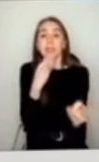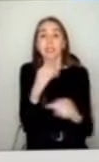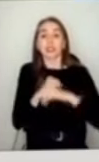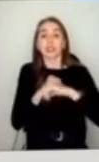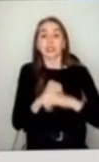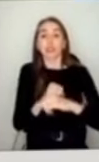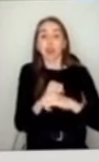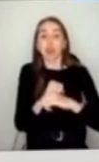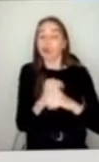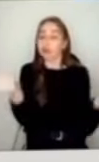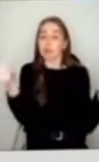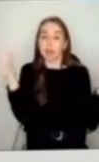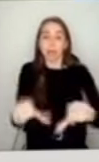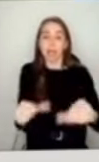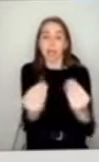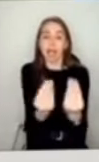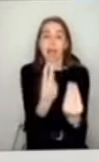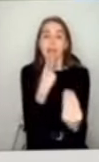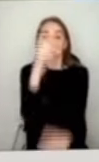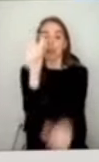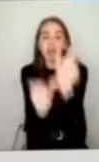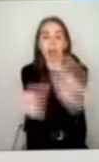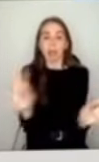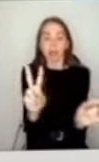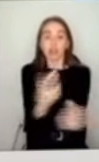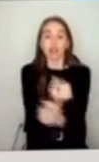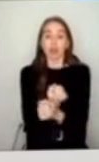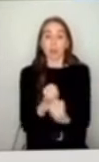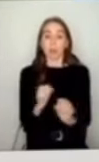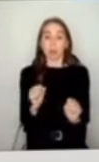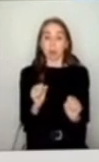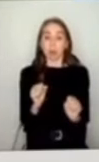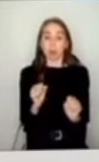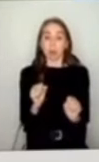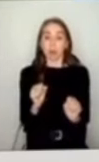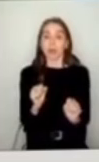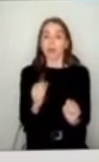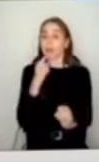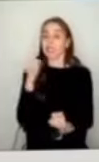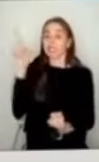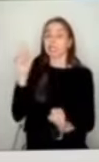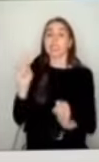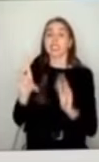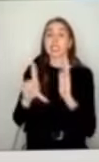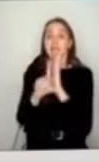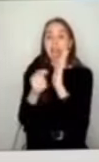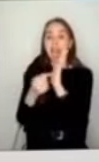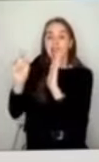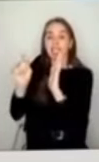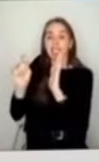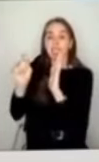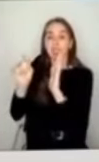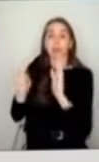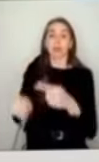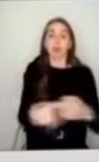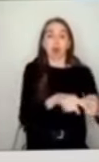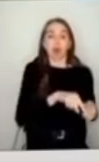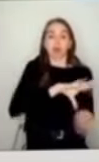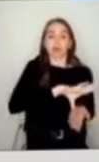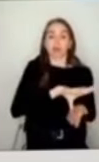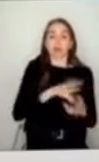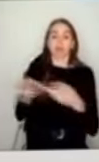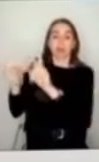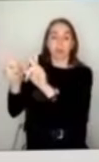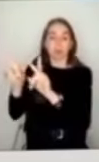vida, no puede, en caso alguno, considerarse como legítimo en nuestra sociedad. Así, en nuestra calidad